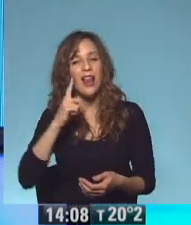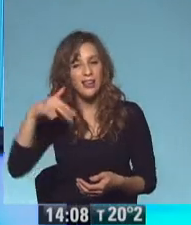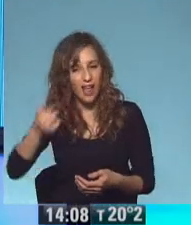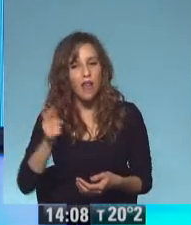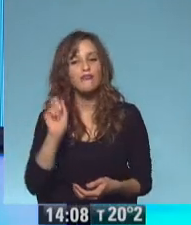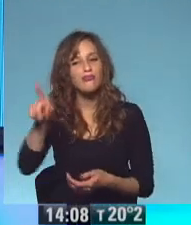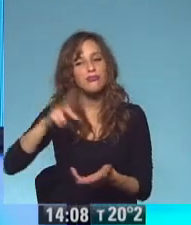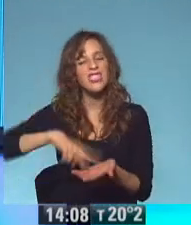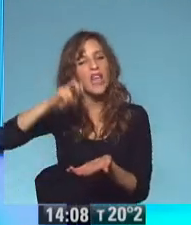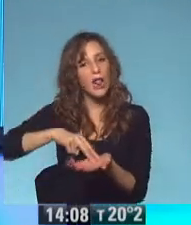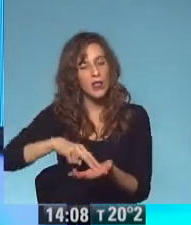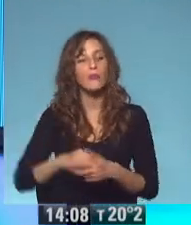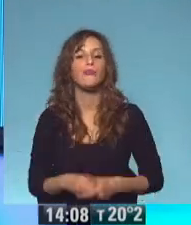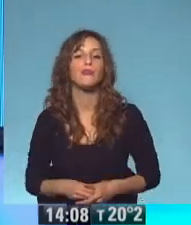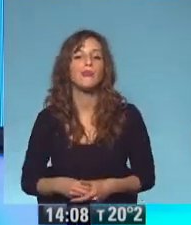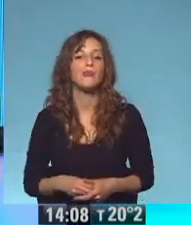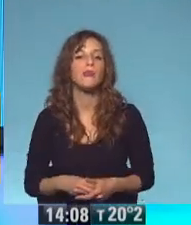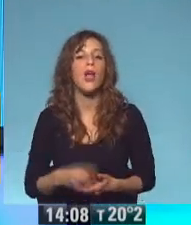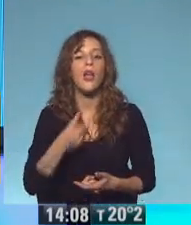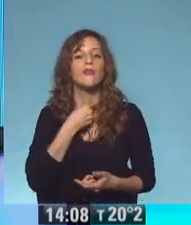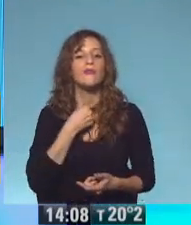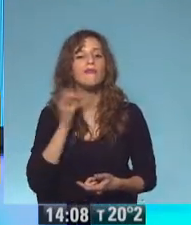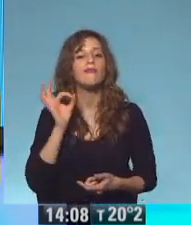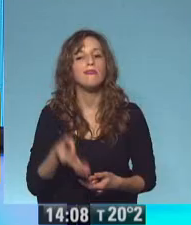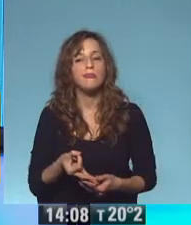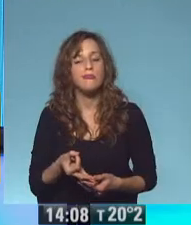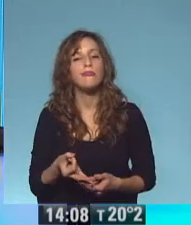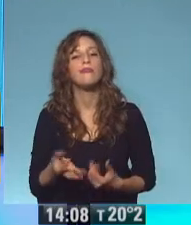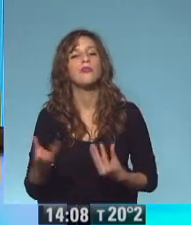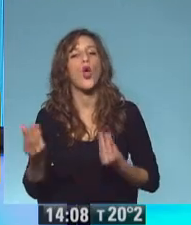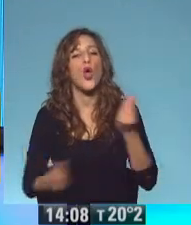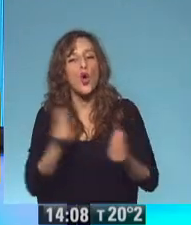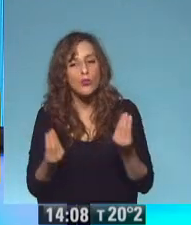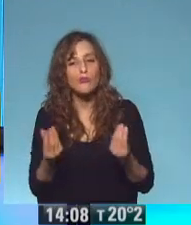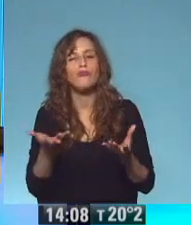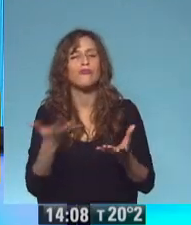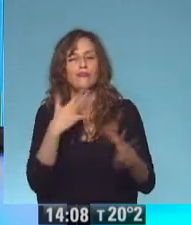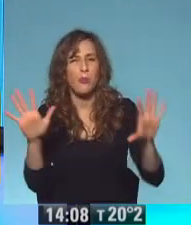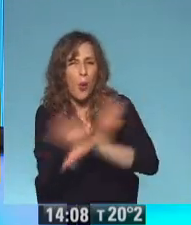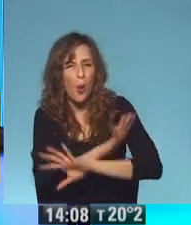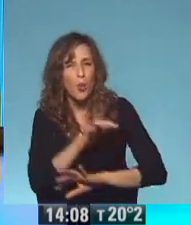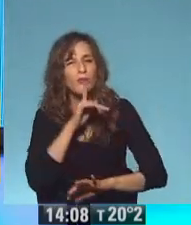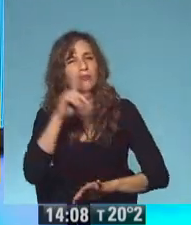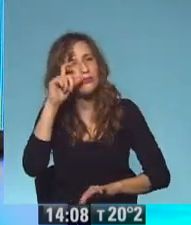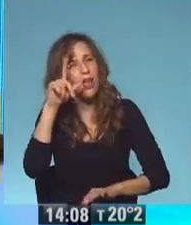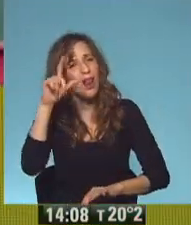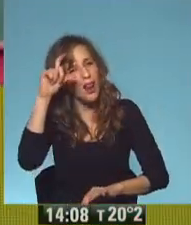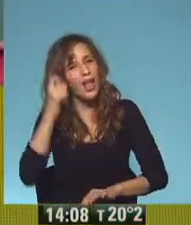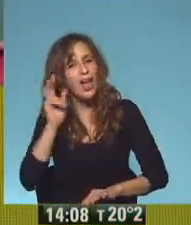¿Pueden pasarnos las medidas para hacer un Telegram en casa? Un Telegram.